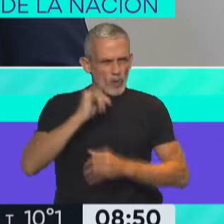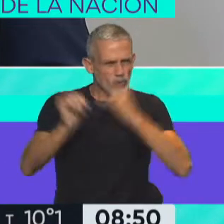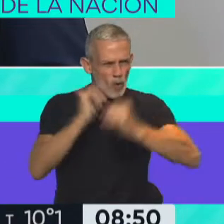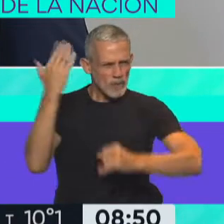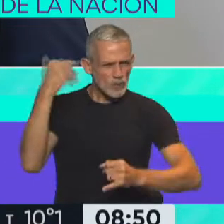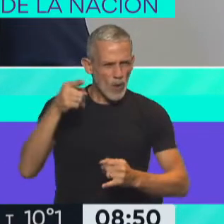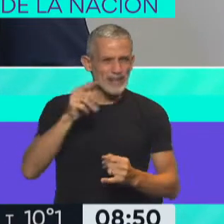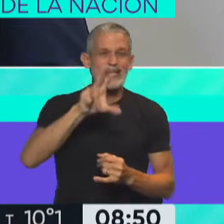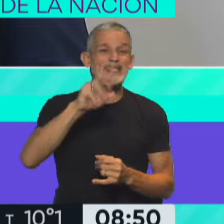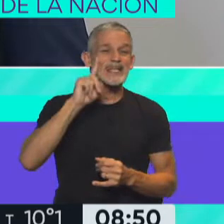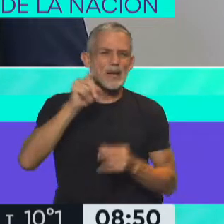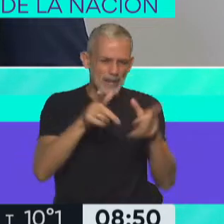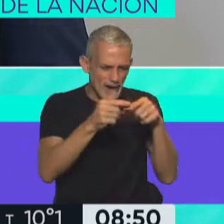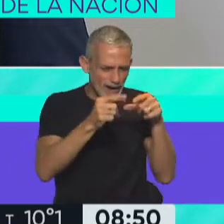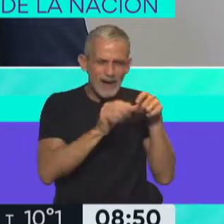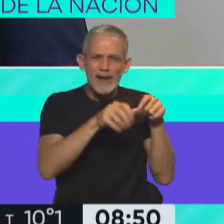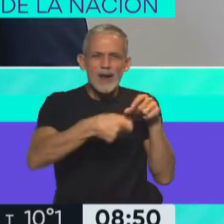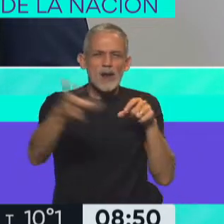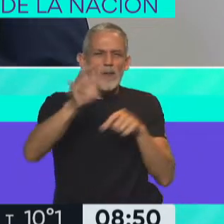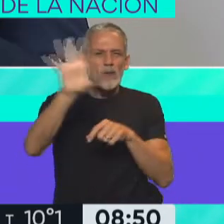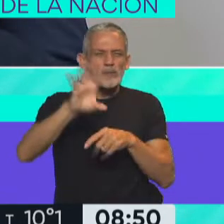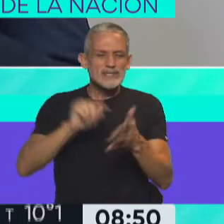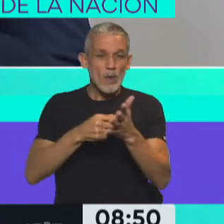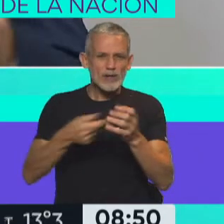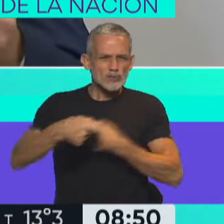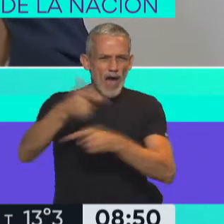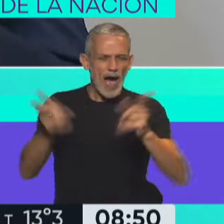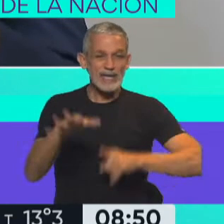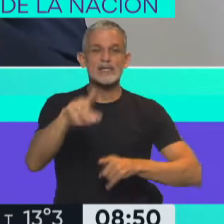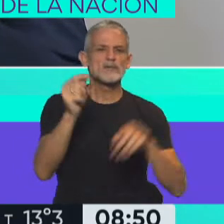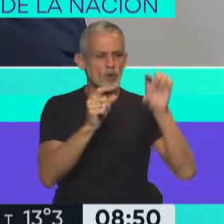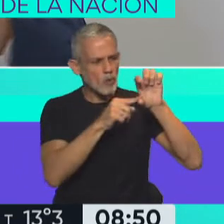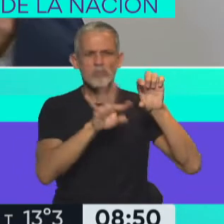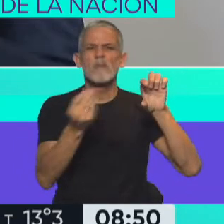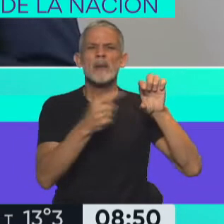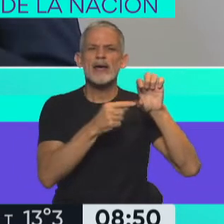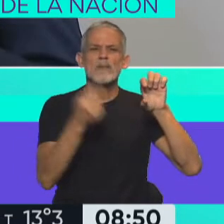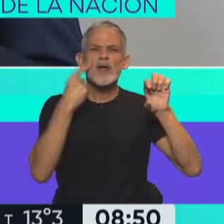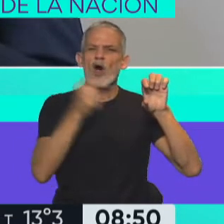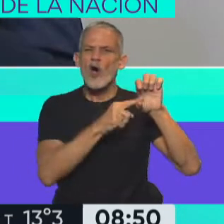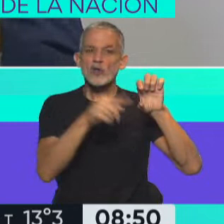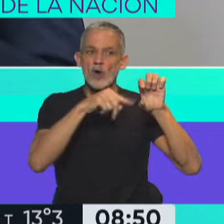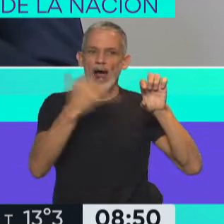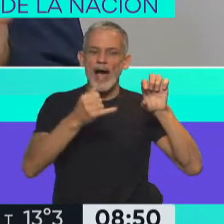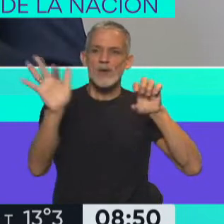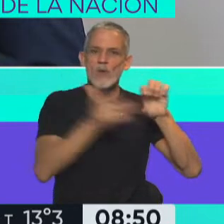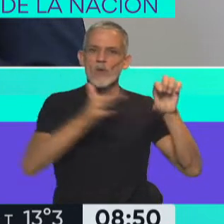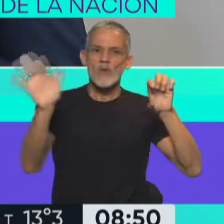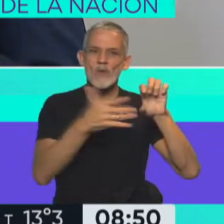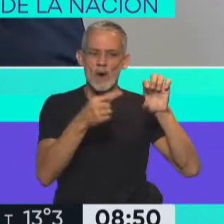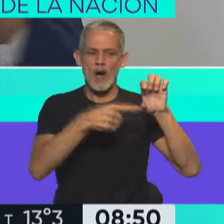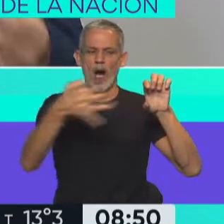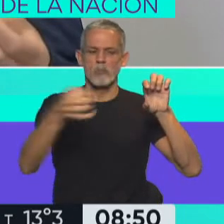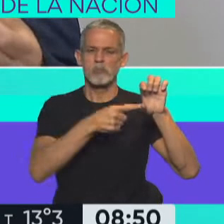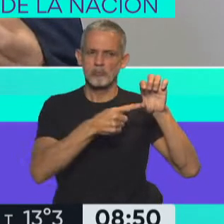otros días, 30.000 medidores para la provincia de Buenos Aires. Esto sirve para ir controlando que haya una ventilación correcta en